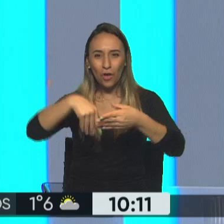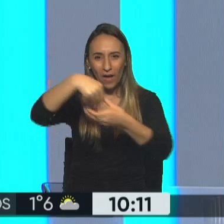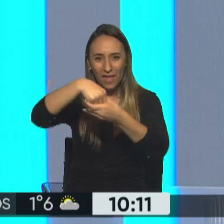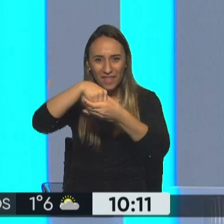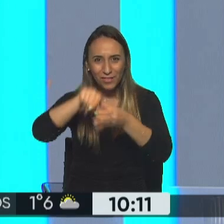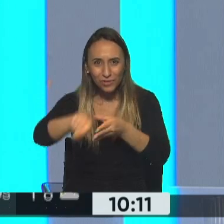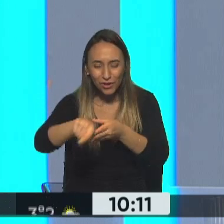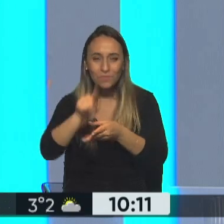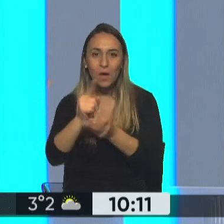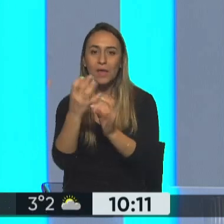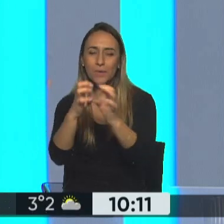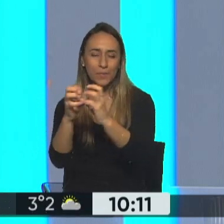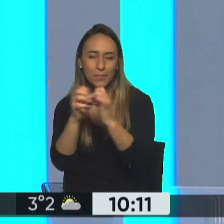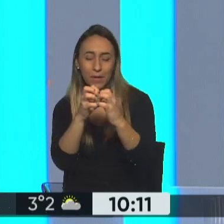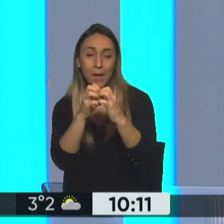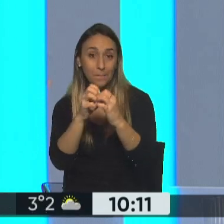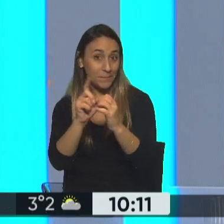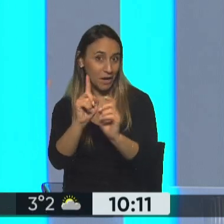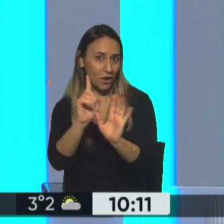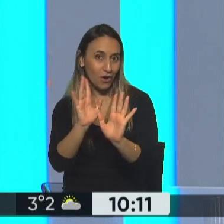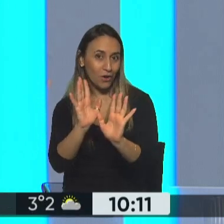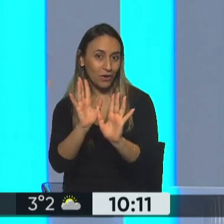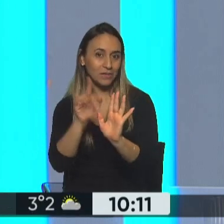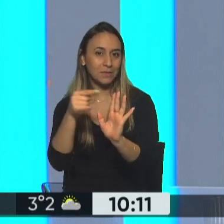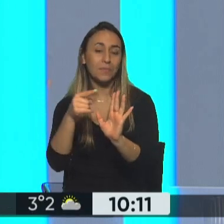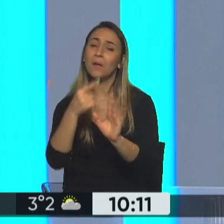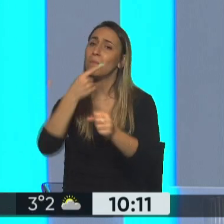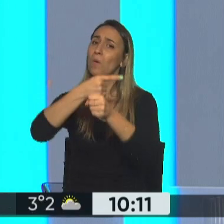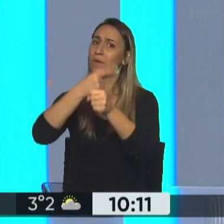líneas, pero siempre hay que destacar que siempre privó el